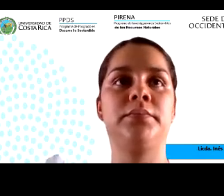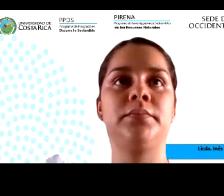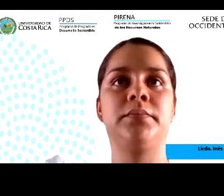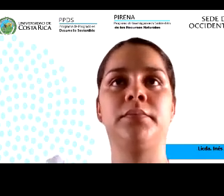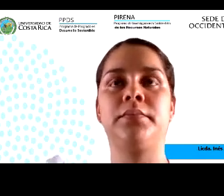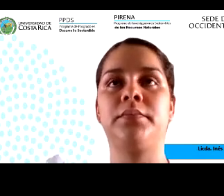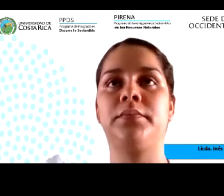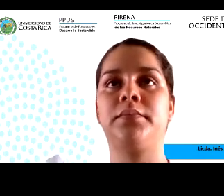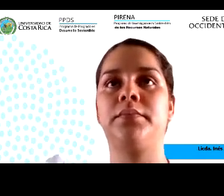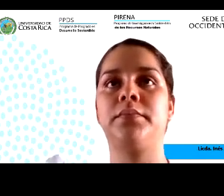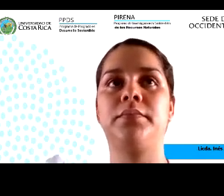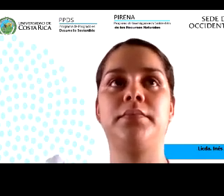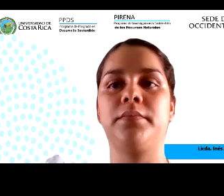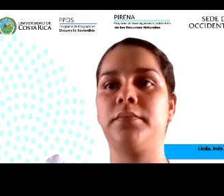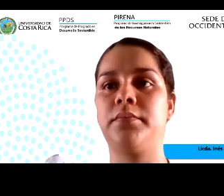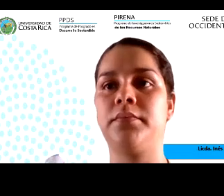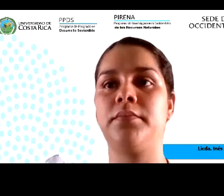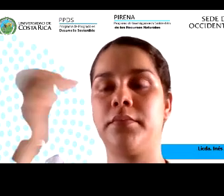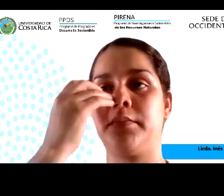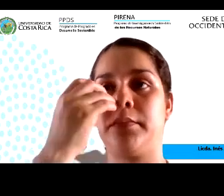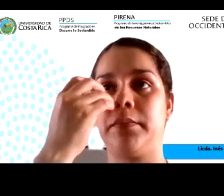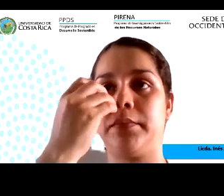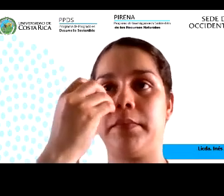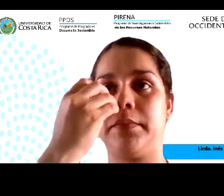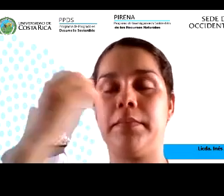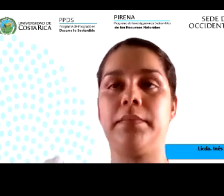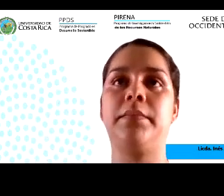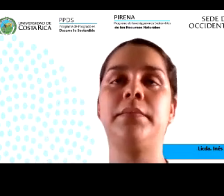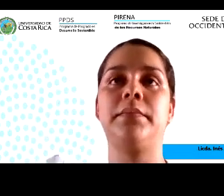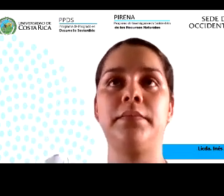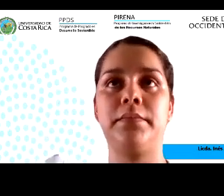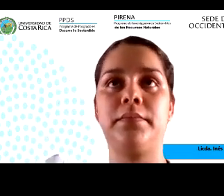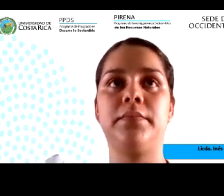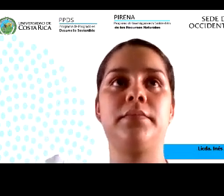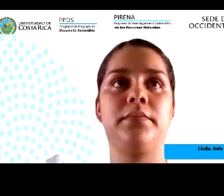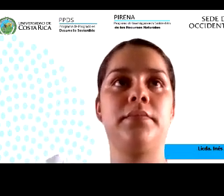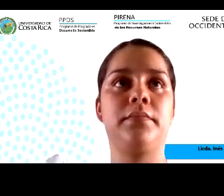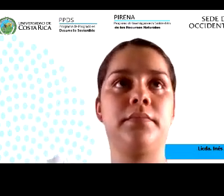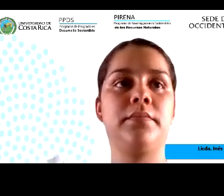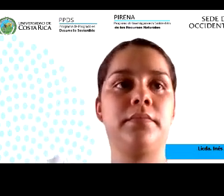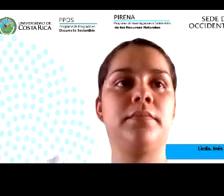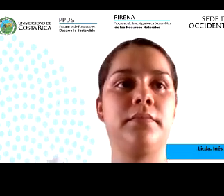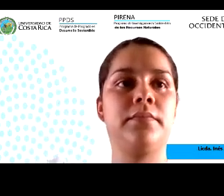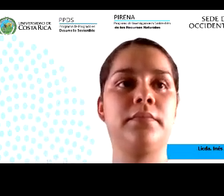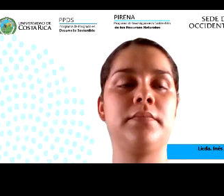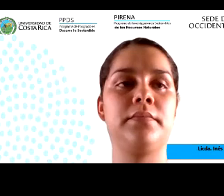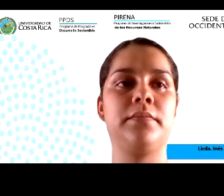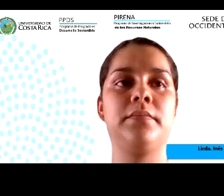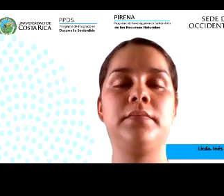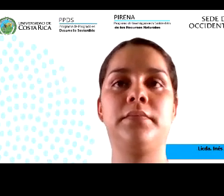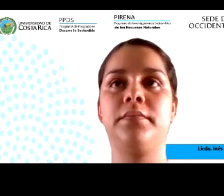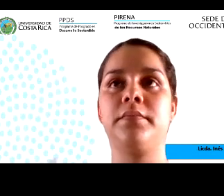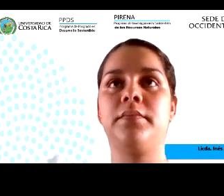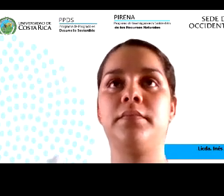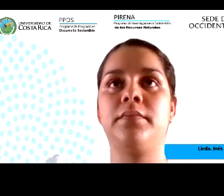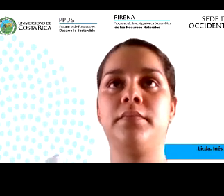Bueno, si no, le agradezco, ¿verdad?, a la presencia de ustedes, de haber escuchado esta charla, y